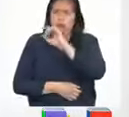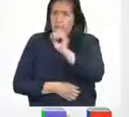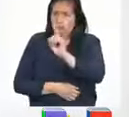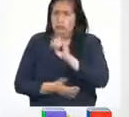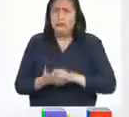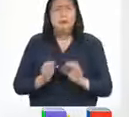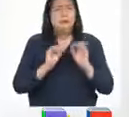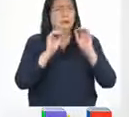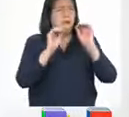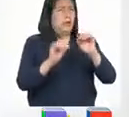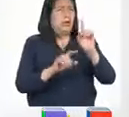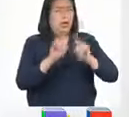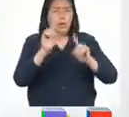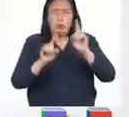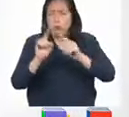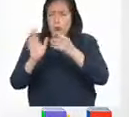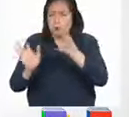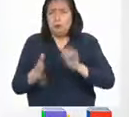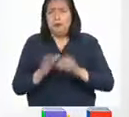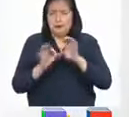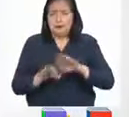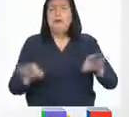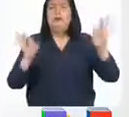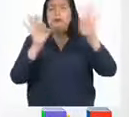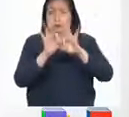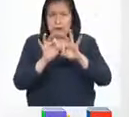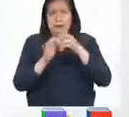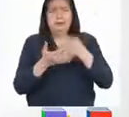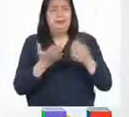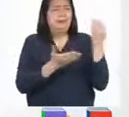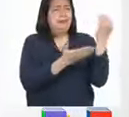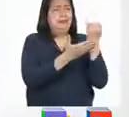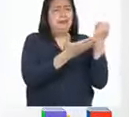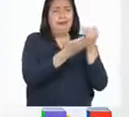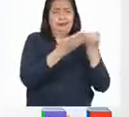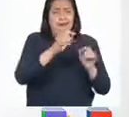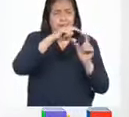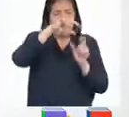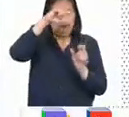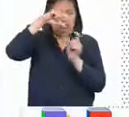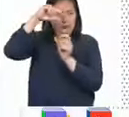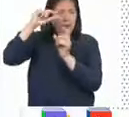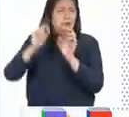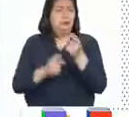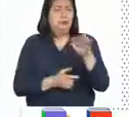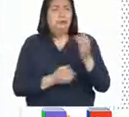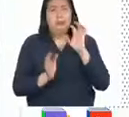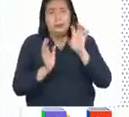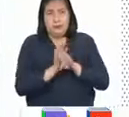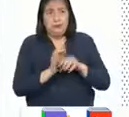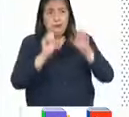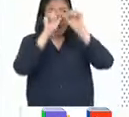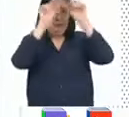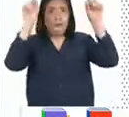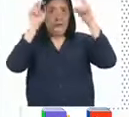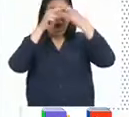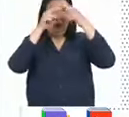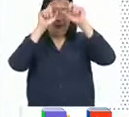olviden incluir ciertos elementos importantes en los gráficos estadísticos, como el